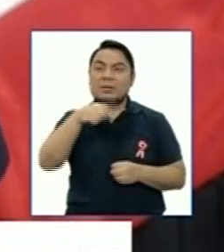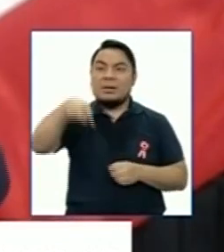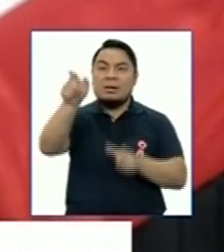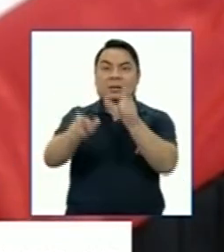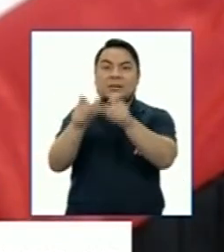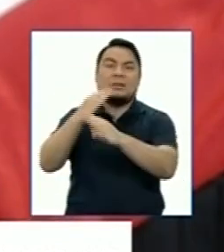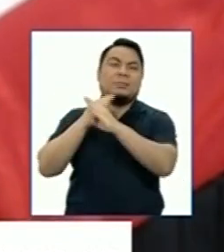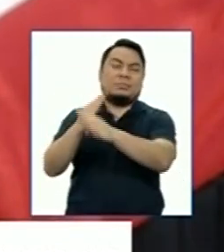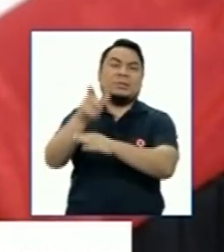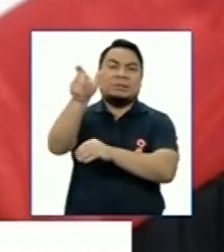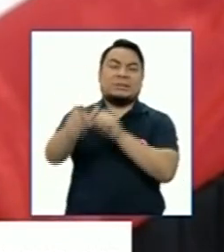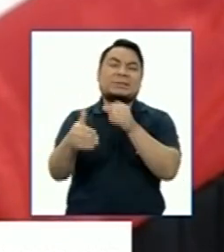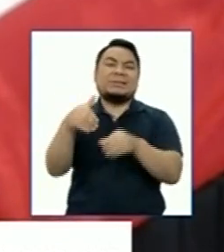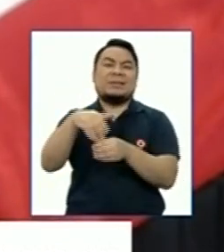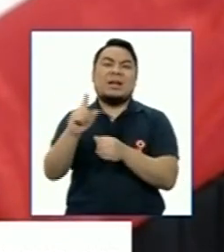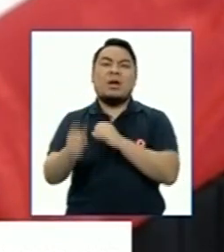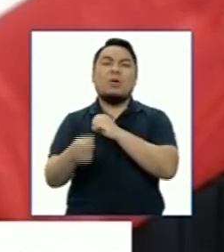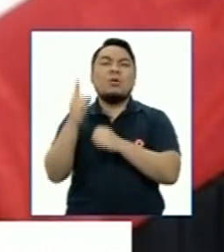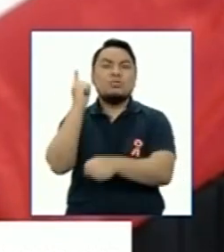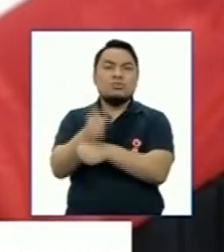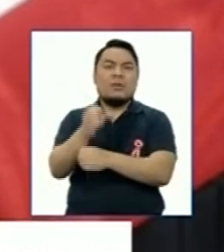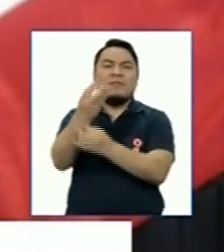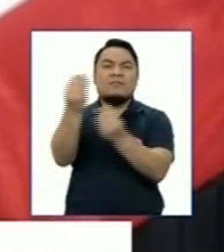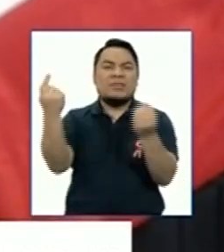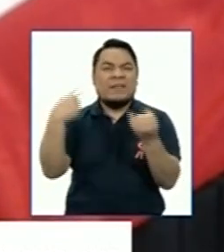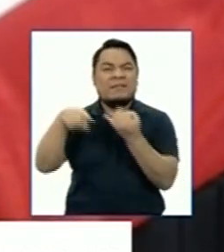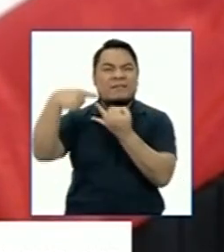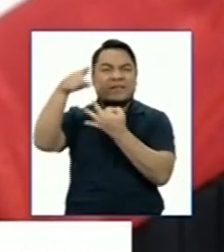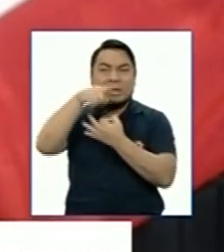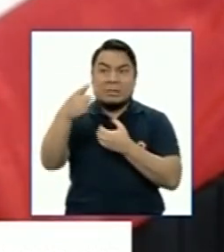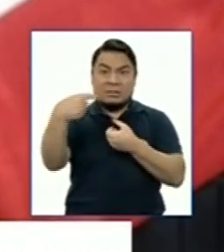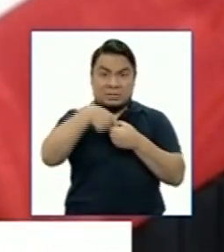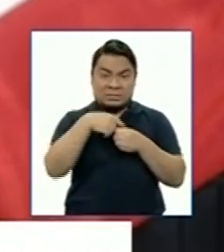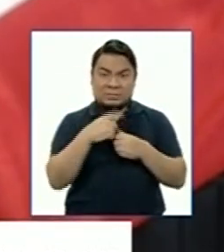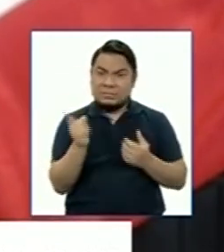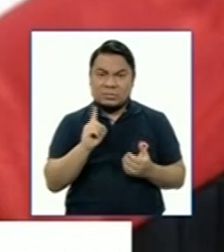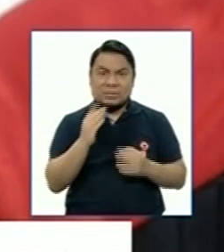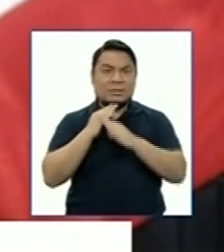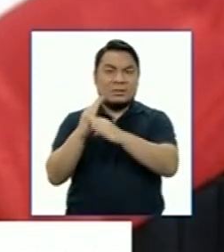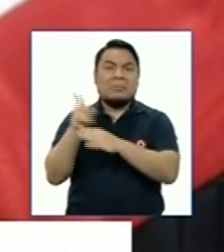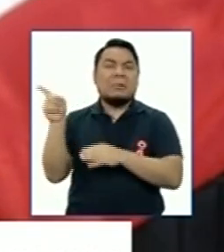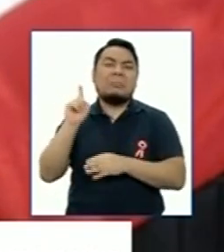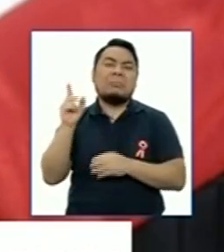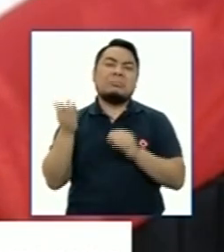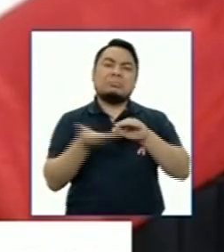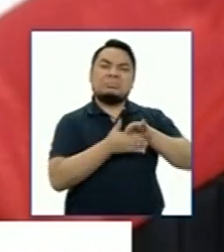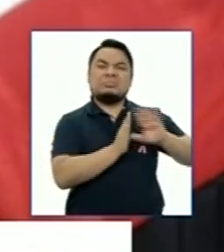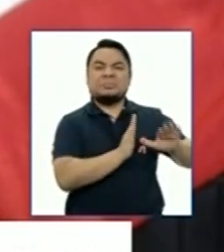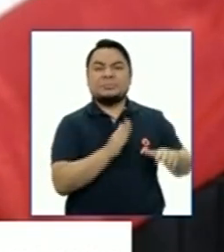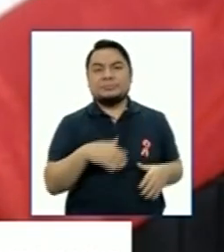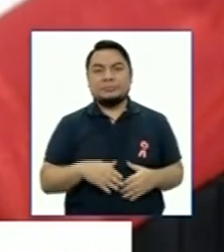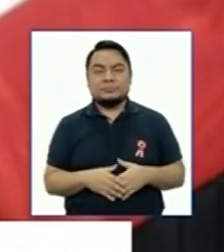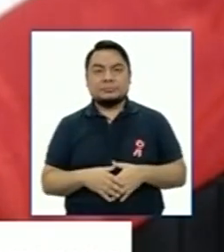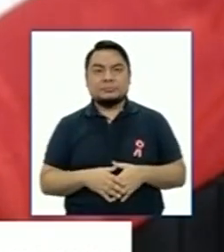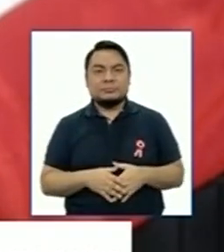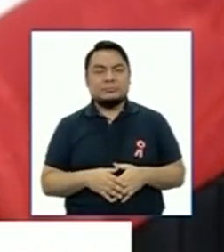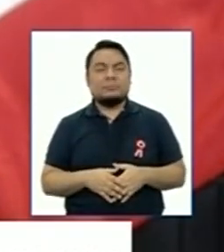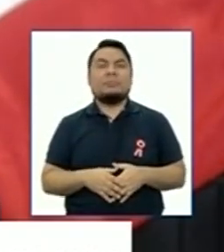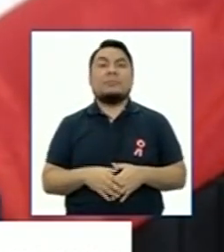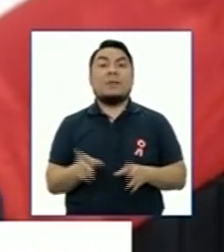apresurada y entonces vemos no es un espacio para revisarlo no yo creo que va en esa lógica